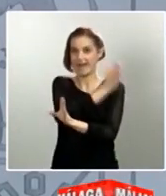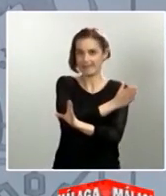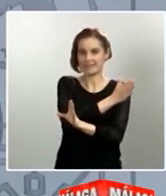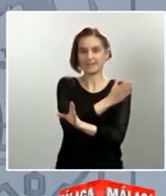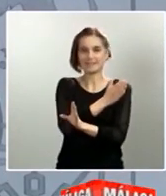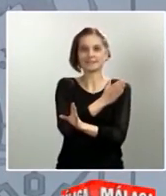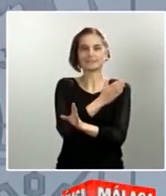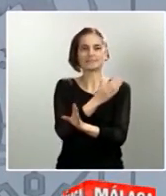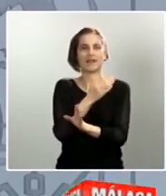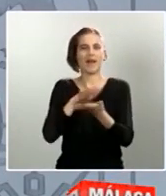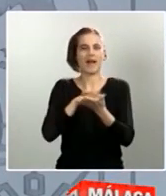porque casi la mitad de estos nuevos casos...